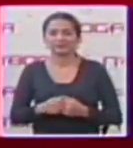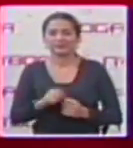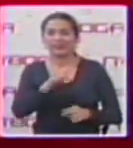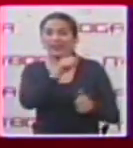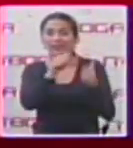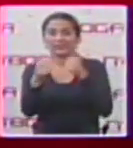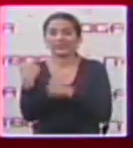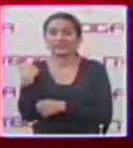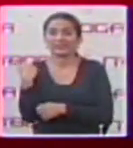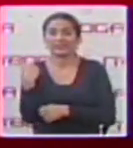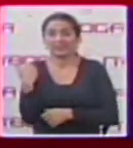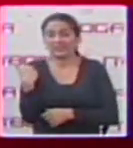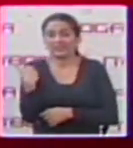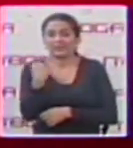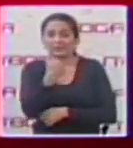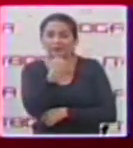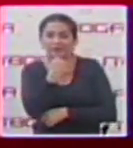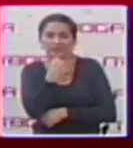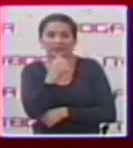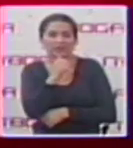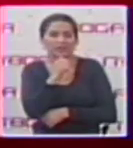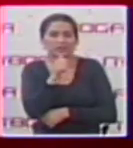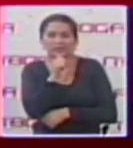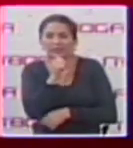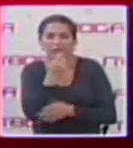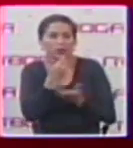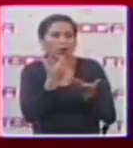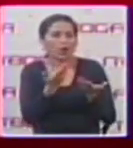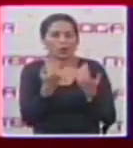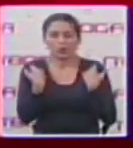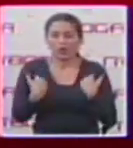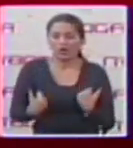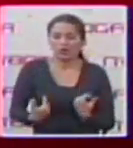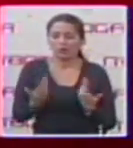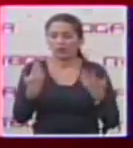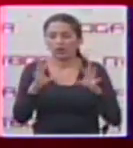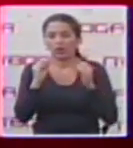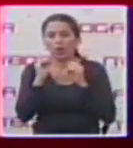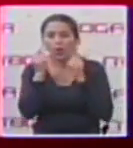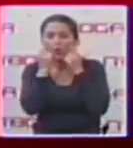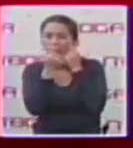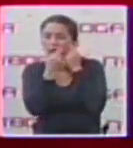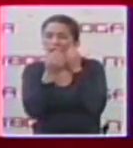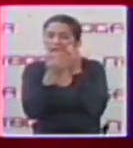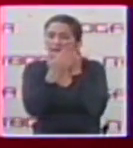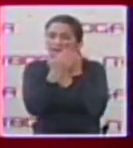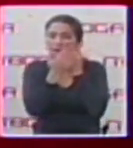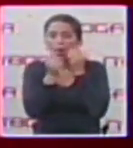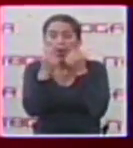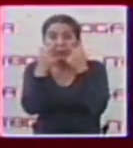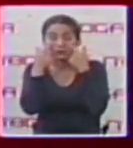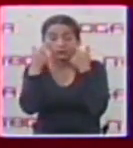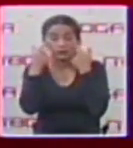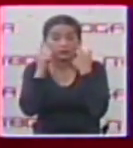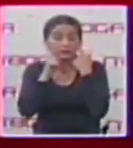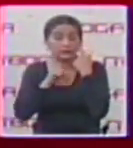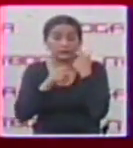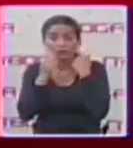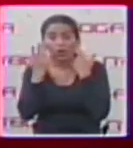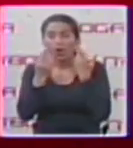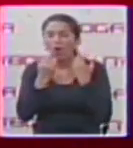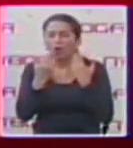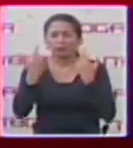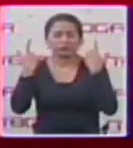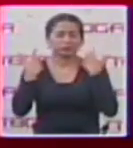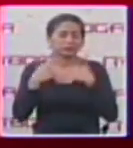de belleza, de estilo de vida, cómo lucir bien, cómo combinar nuestro estilo de ropa, cómo hacer para cubrir nuestro granito, qué hacer con nuestras ojeras, con nuestras manchas, con nuestras estrías.